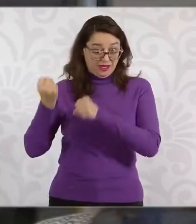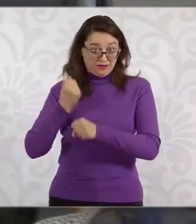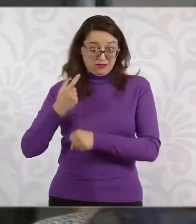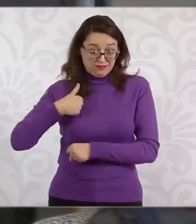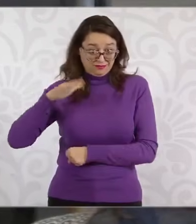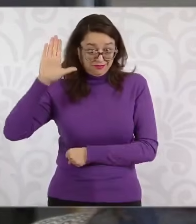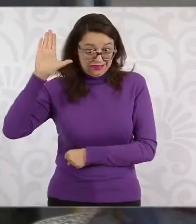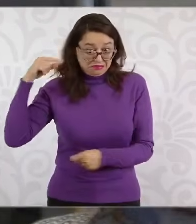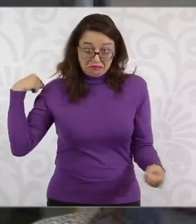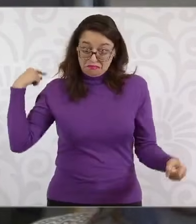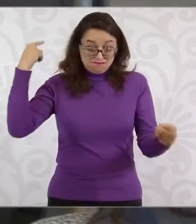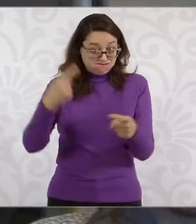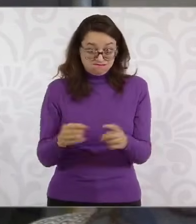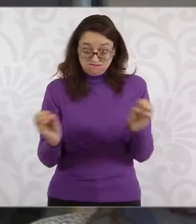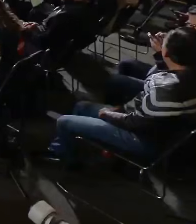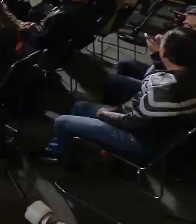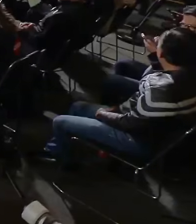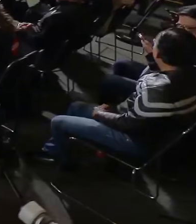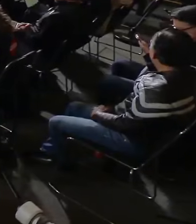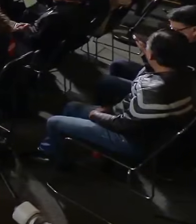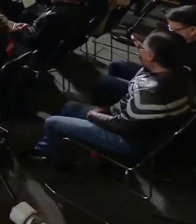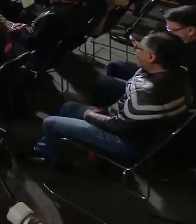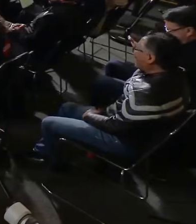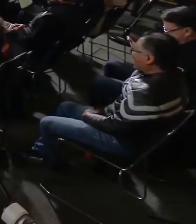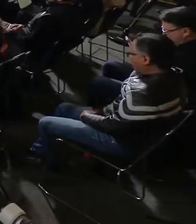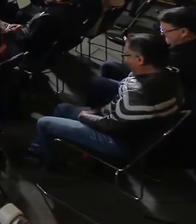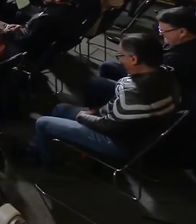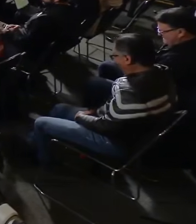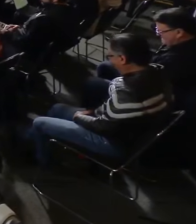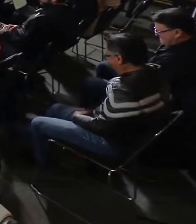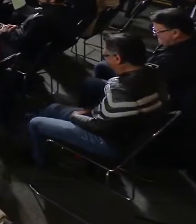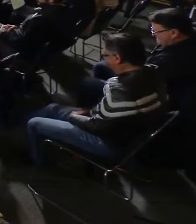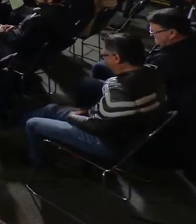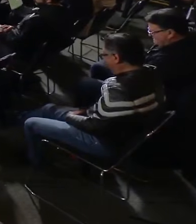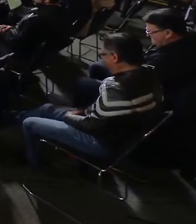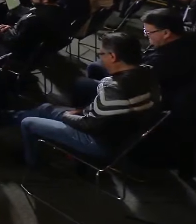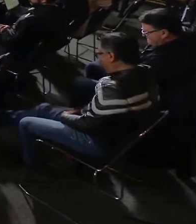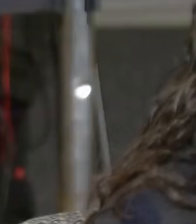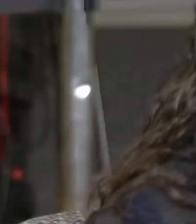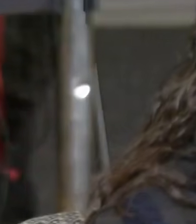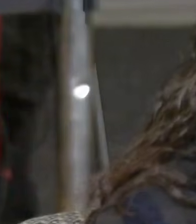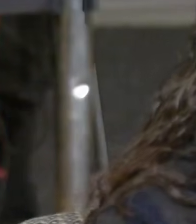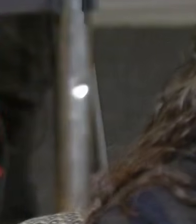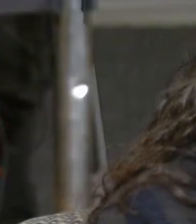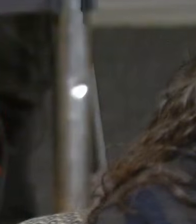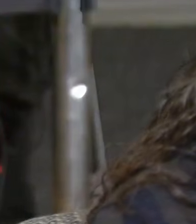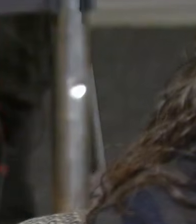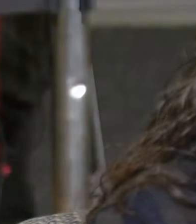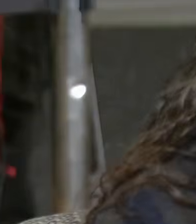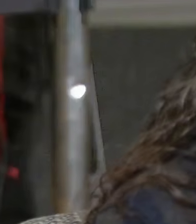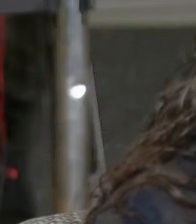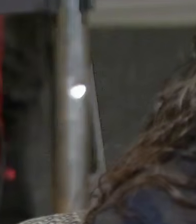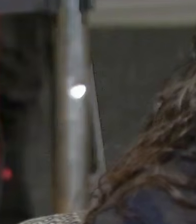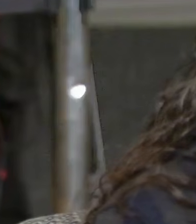pasado, le comentaba yo a usted el gran problema que hay en Baja California Sur. Usted le ha apostado toda la salud, pero en Baja California Sur seguimos